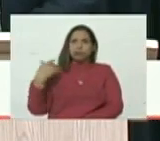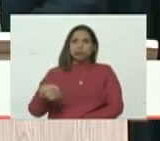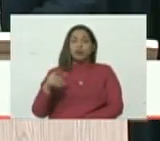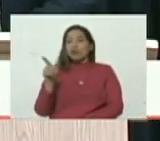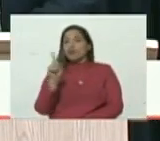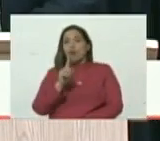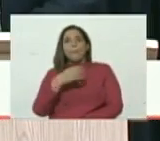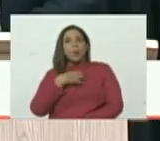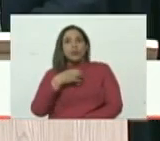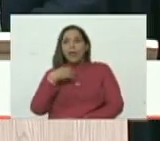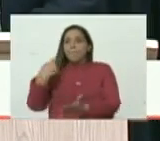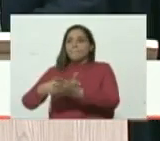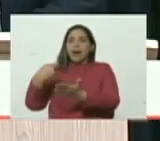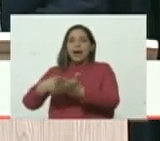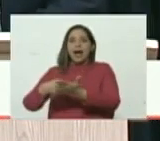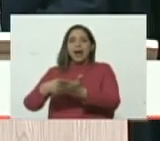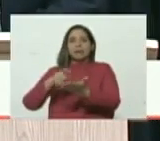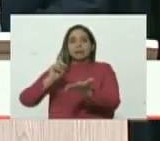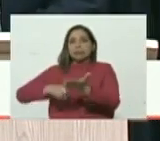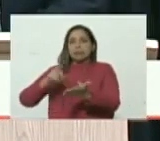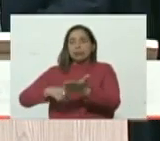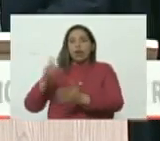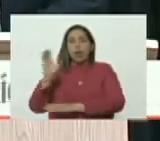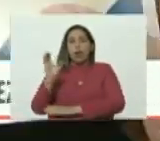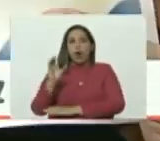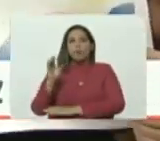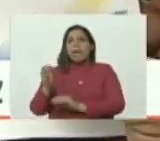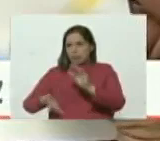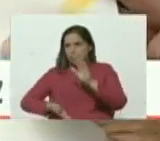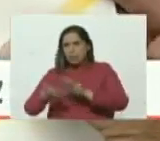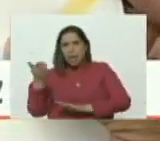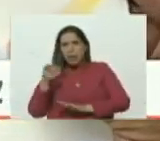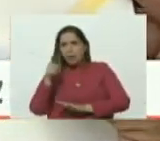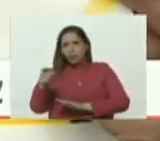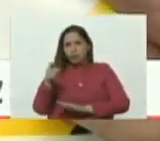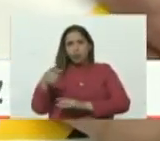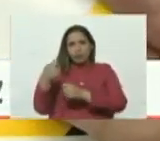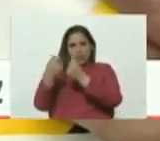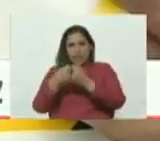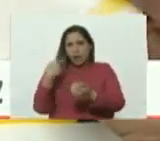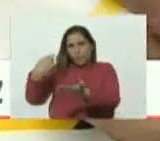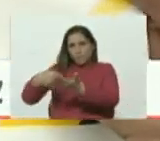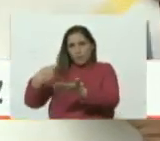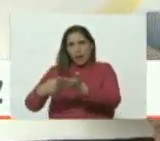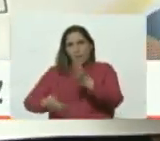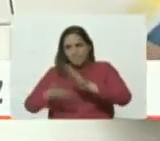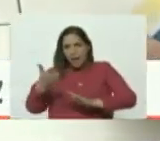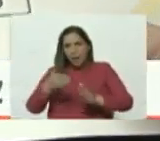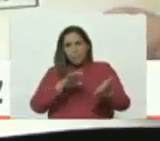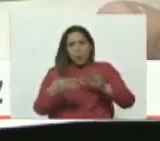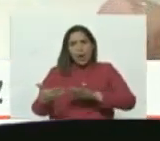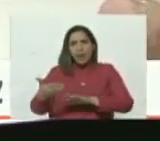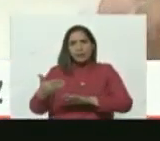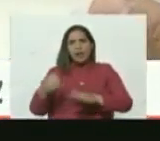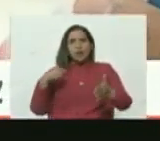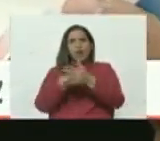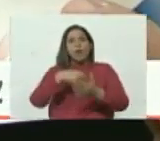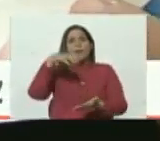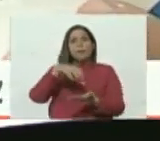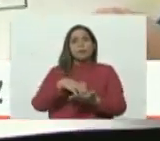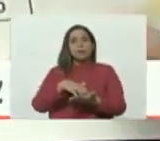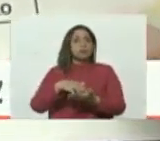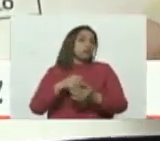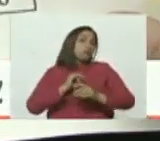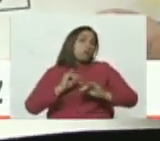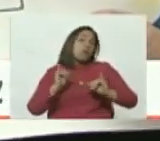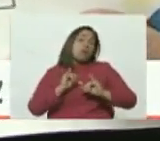podido pagar. Y le dijeron, te damos tal plata si vas a un plan para el asesinato del presidente y para un golpe militar en Venezuela. Su destino, la cárcel.